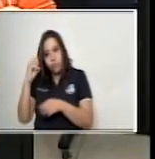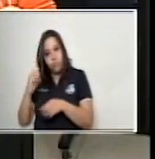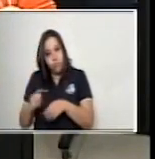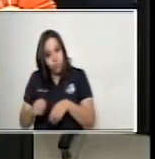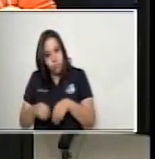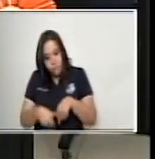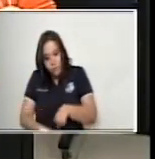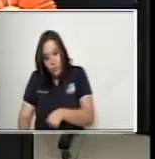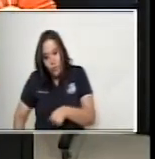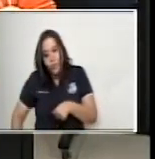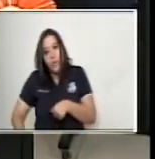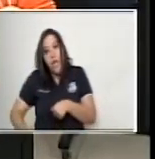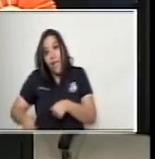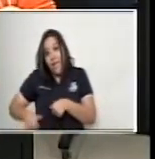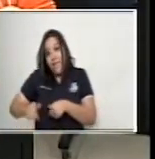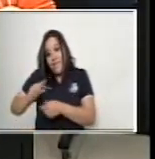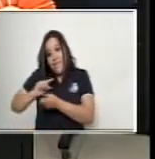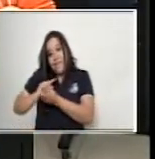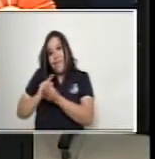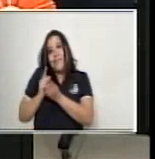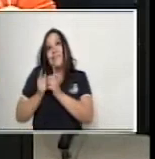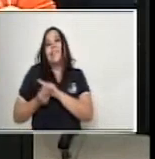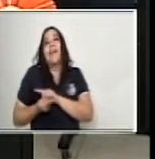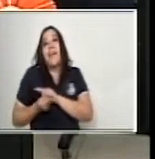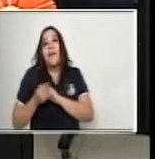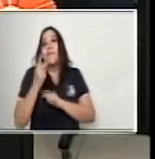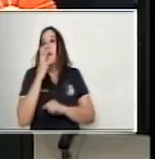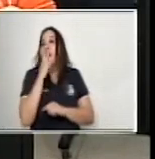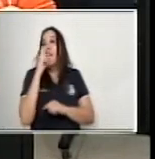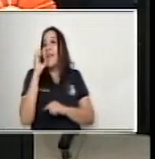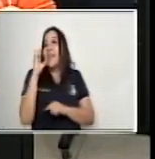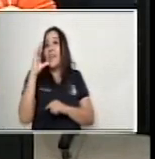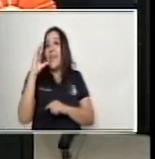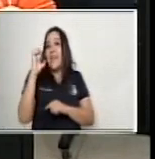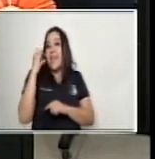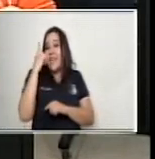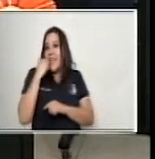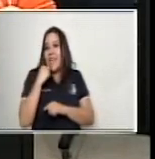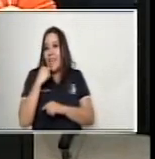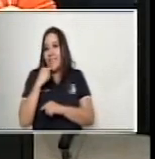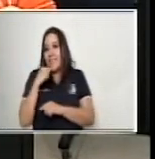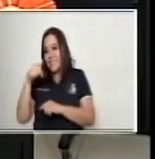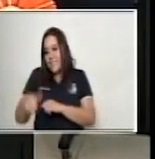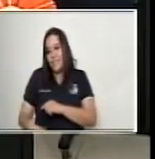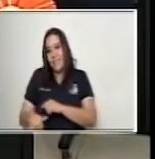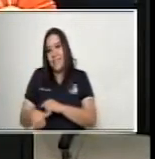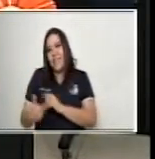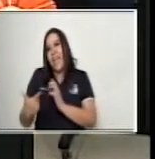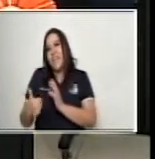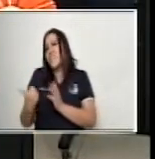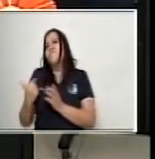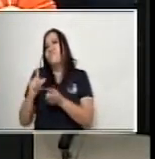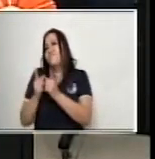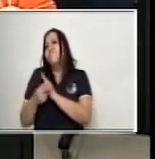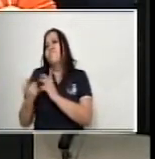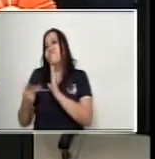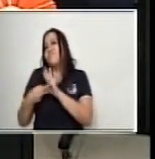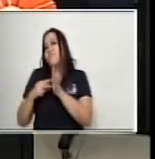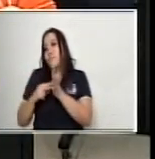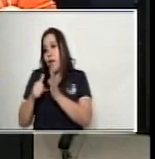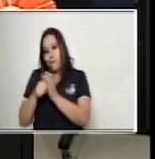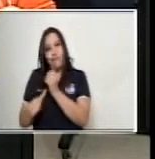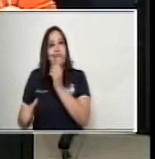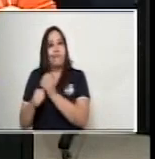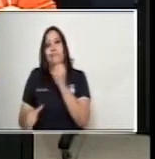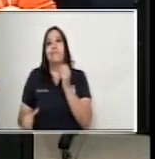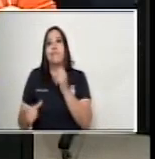Ahí se transforma en heces y se da el proceso de expulsión, es decir, el cuerpo expulsa todo aquello que ya